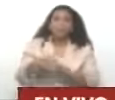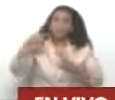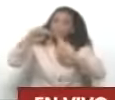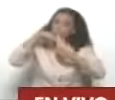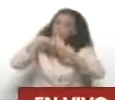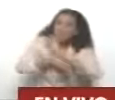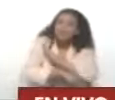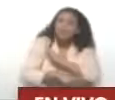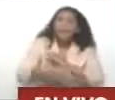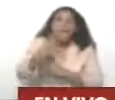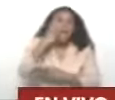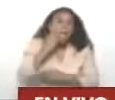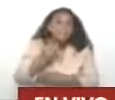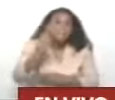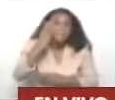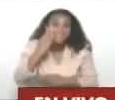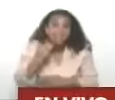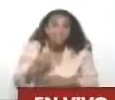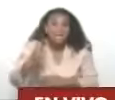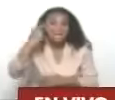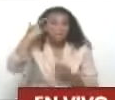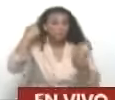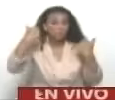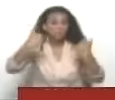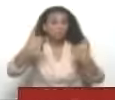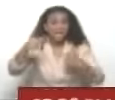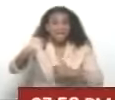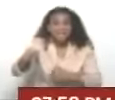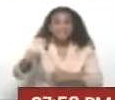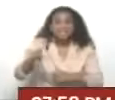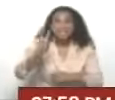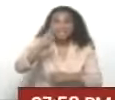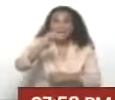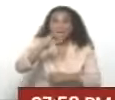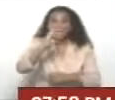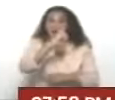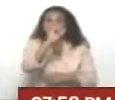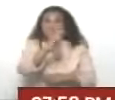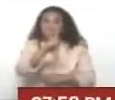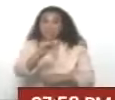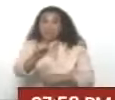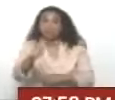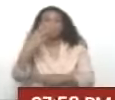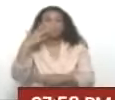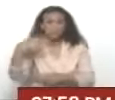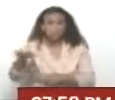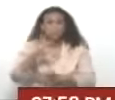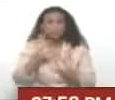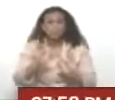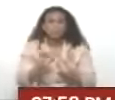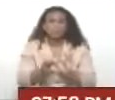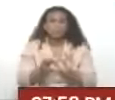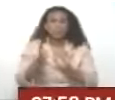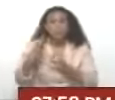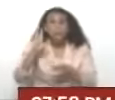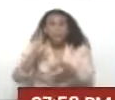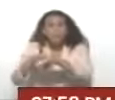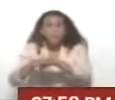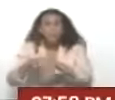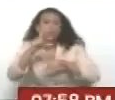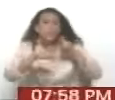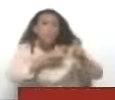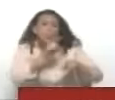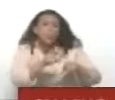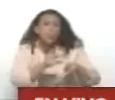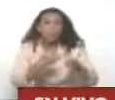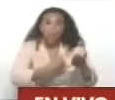profundizar la experiencia exitosa que tuvimos, la experiencia exitosa con las consultas